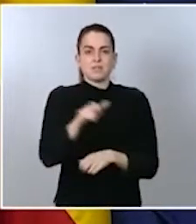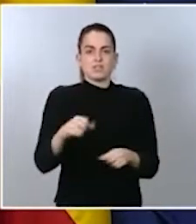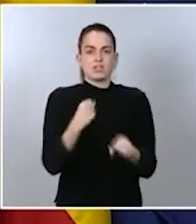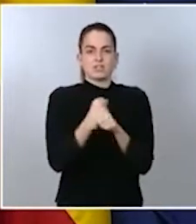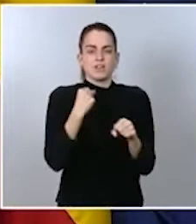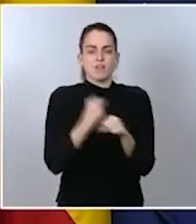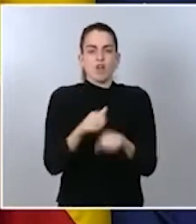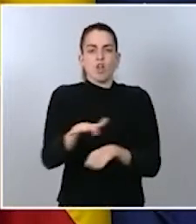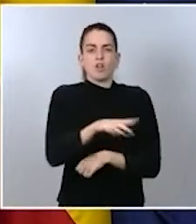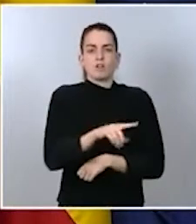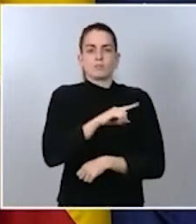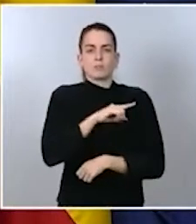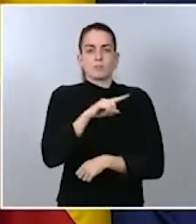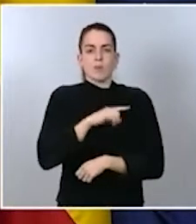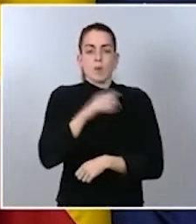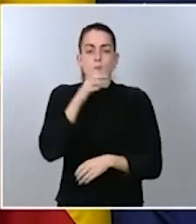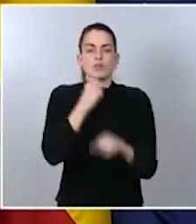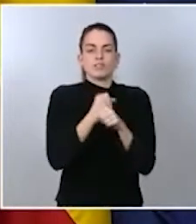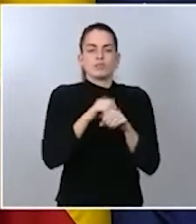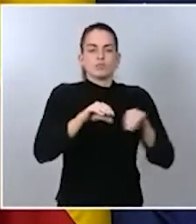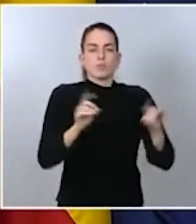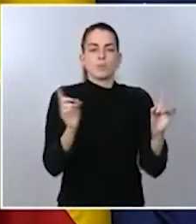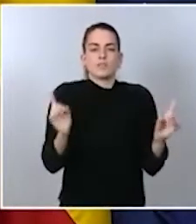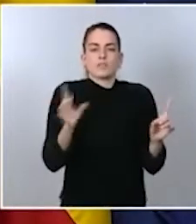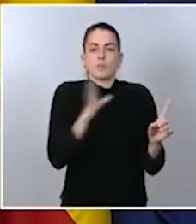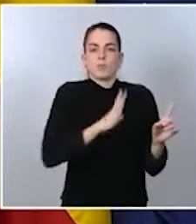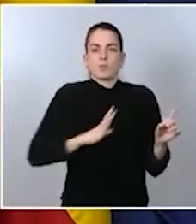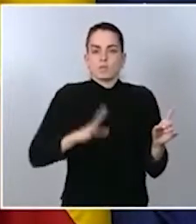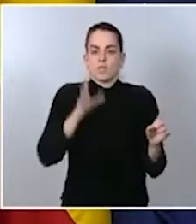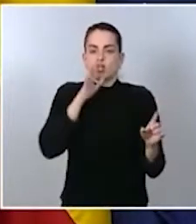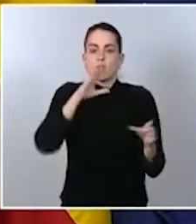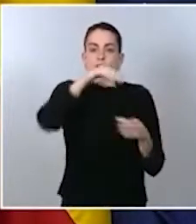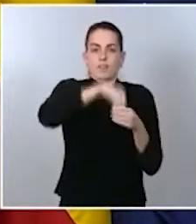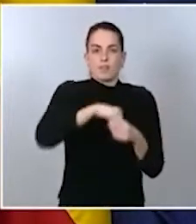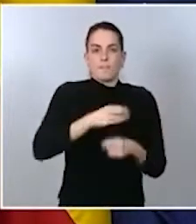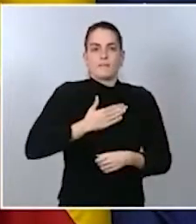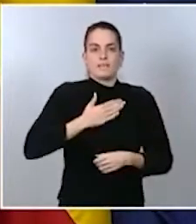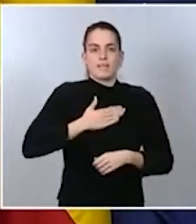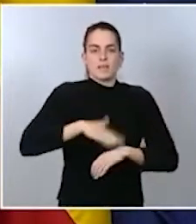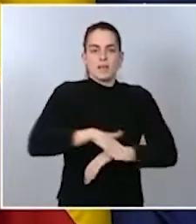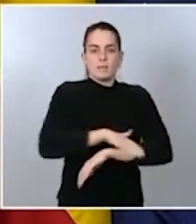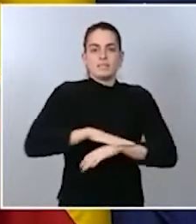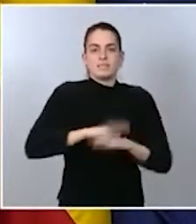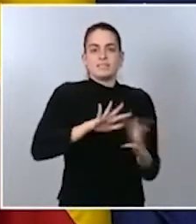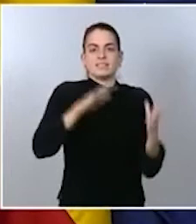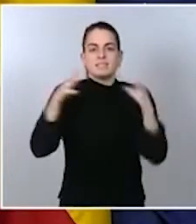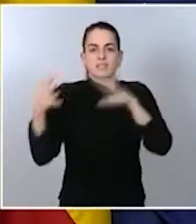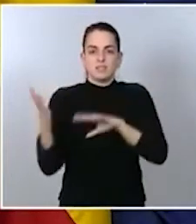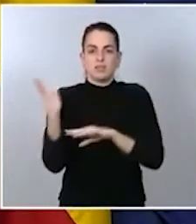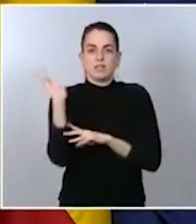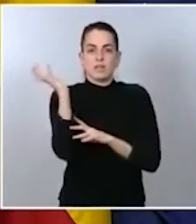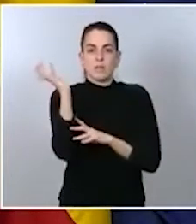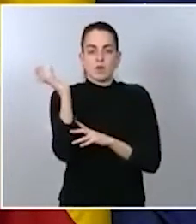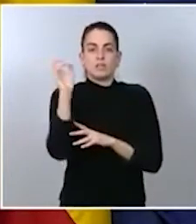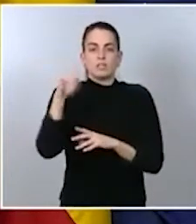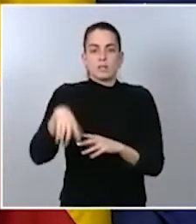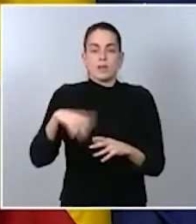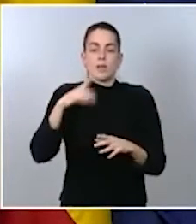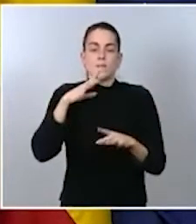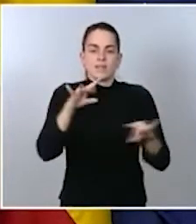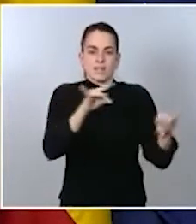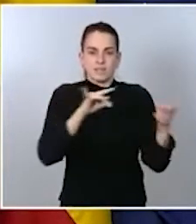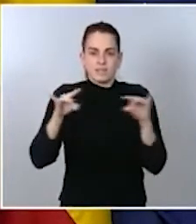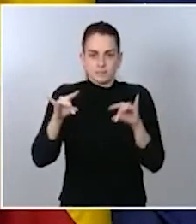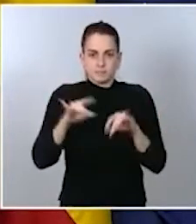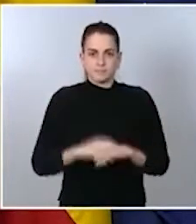preventivas dependientes del ministerio de transición ecológica y reto demográfico a estas cifras hay que sumar